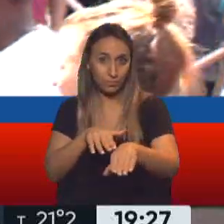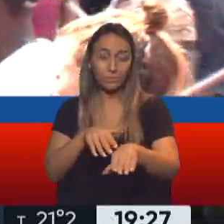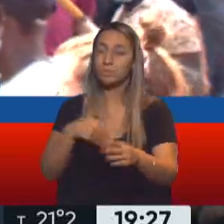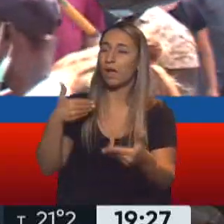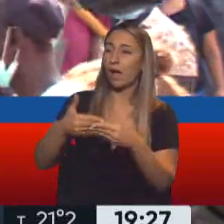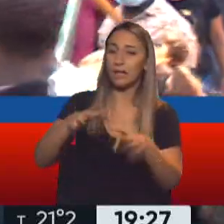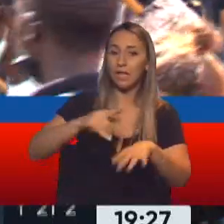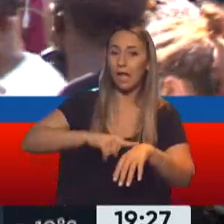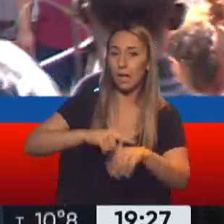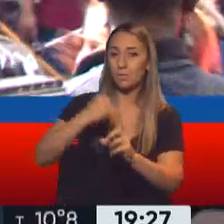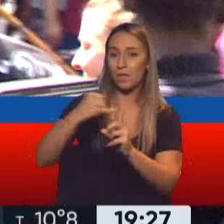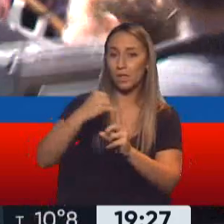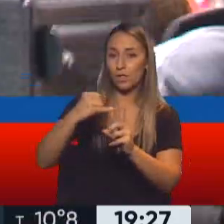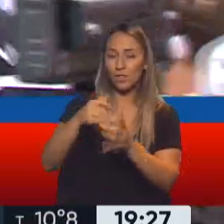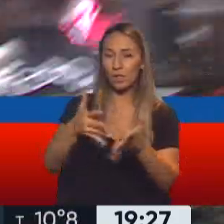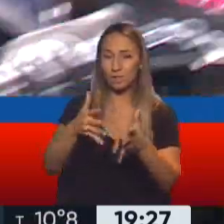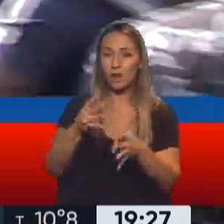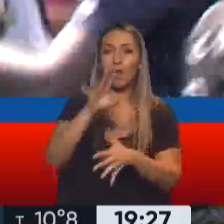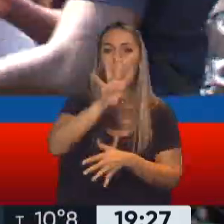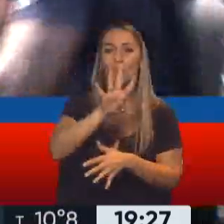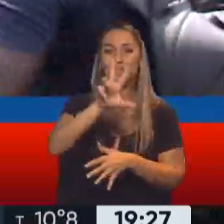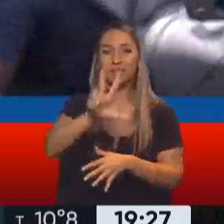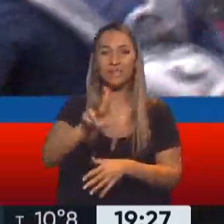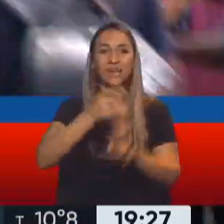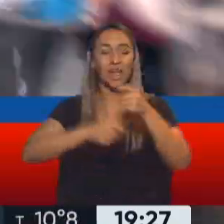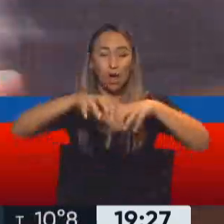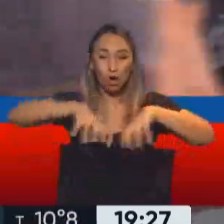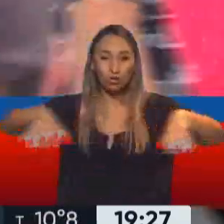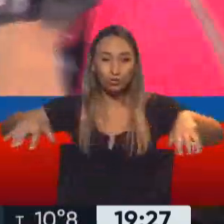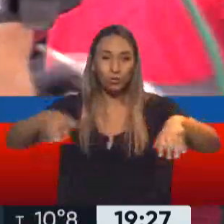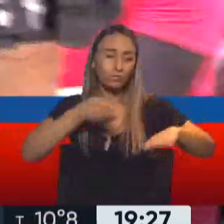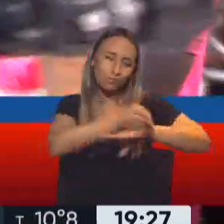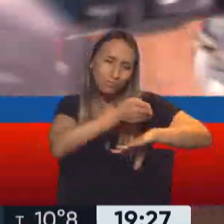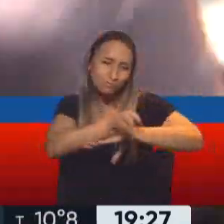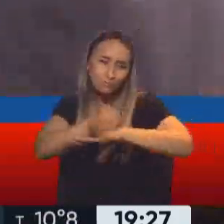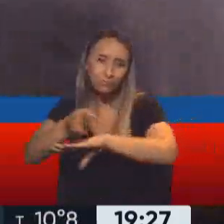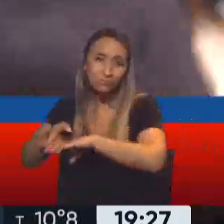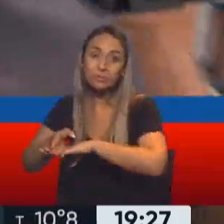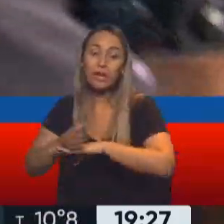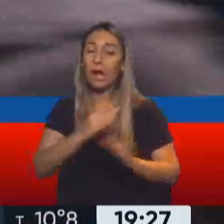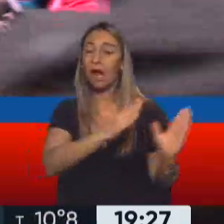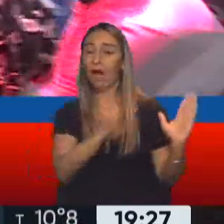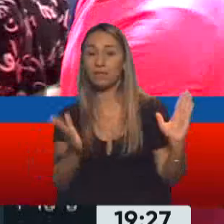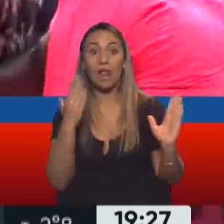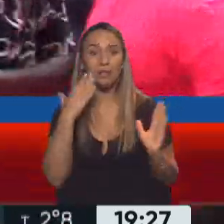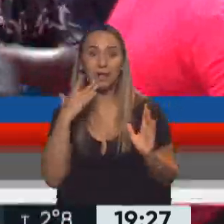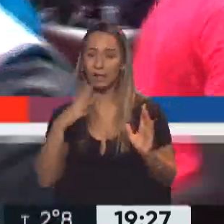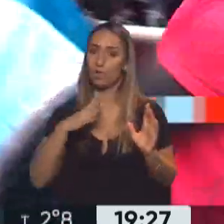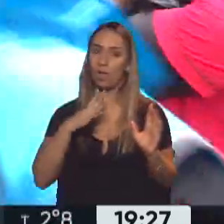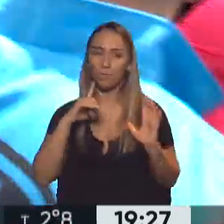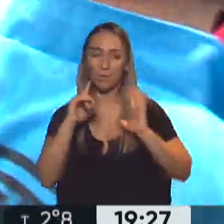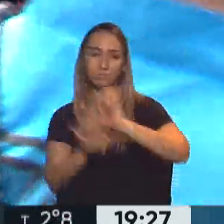mediodía se habían allanado al menos 43 locales y continuaba la tensión esta tarde.